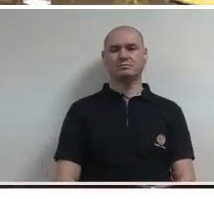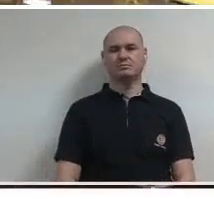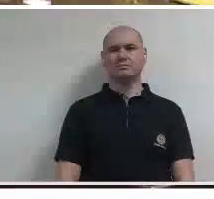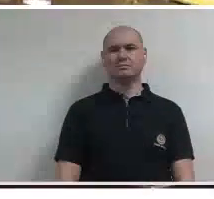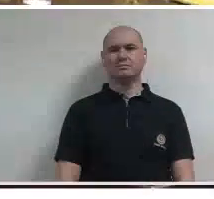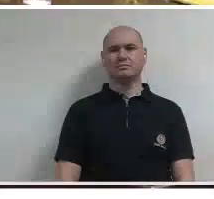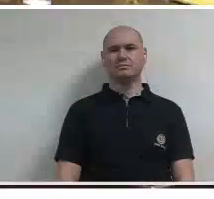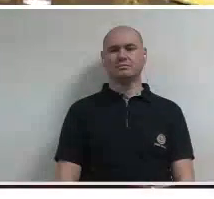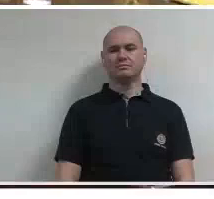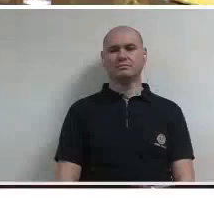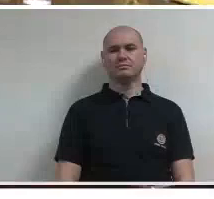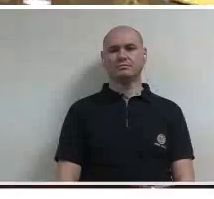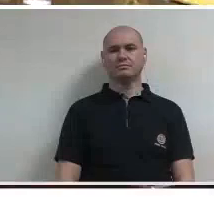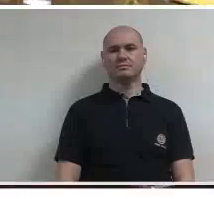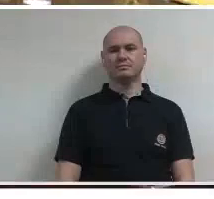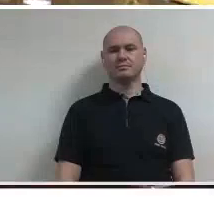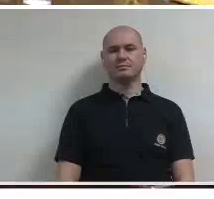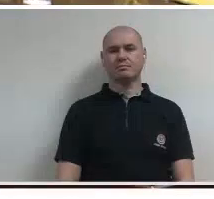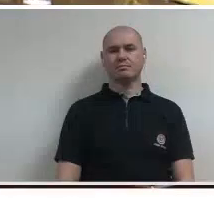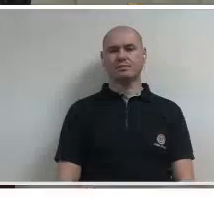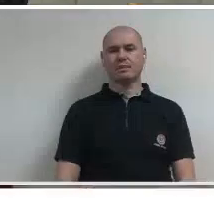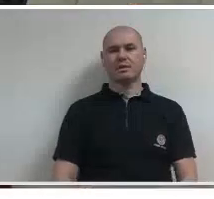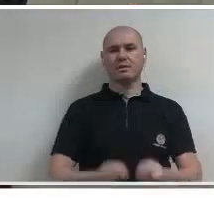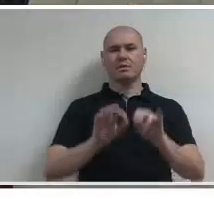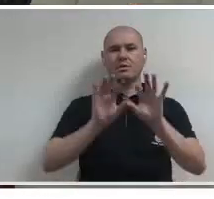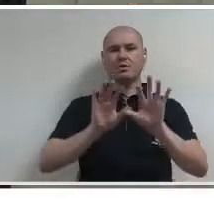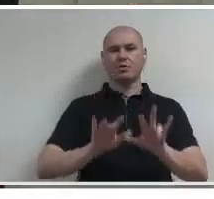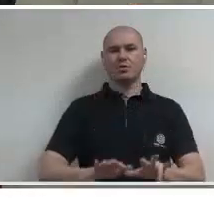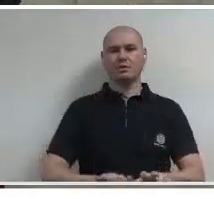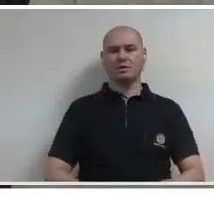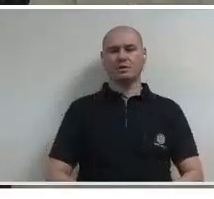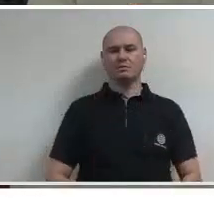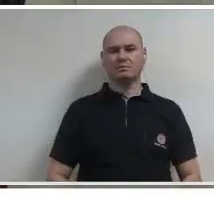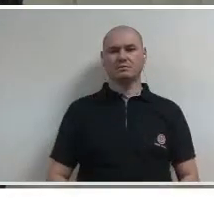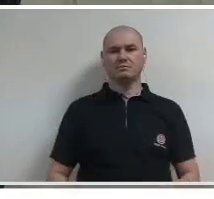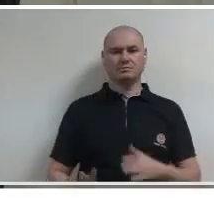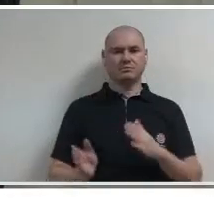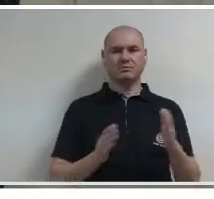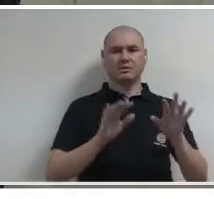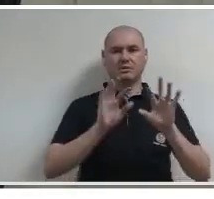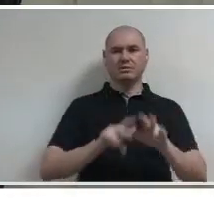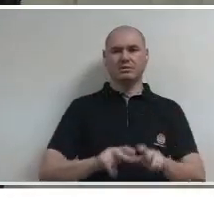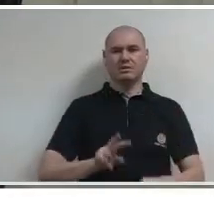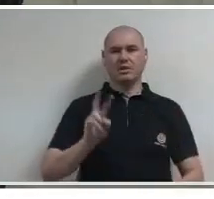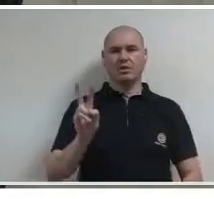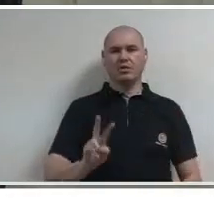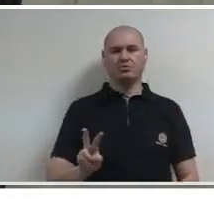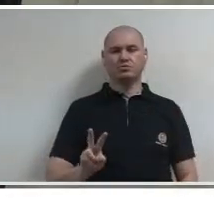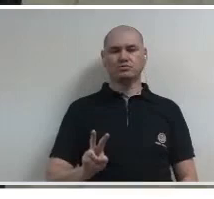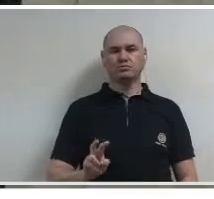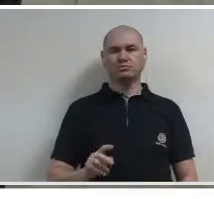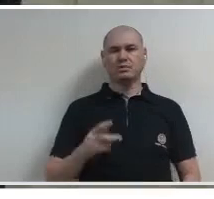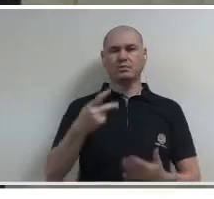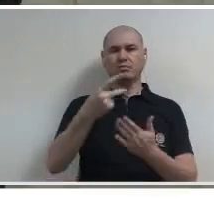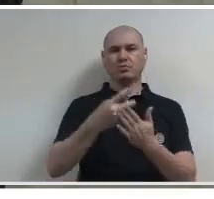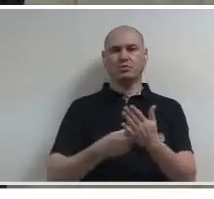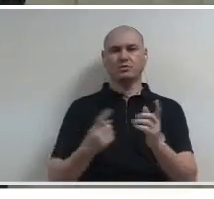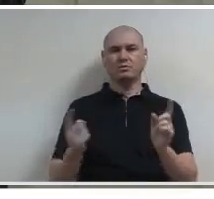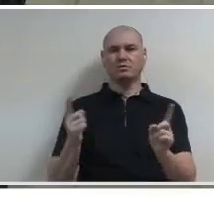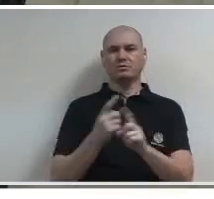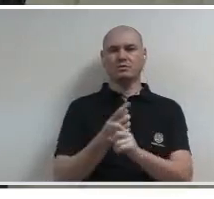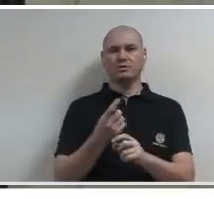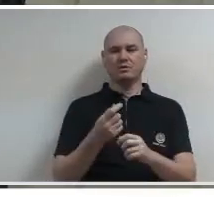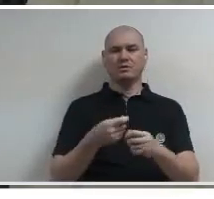392-1244. Muchas gracias. Oye, Monei, un pez, Ramón. A mi TPM. A un pez. Nota. Secretaría